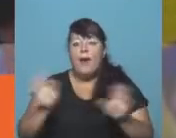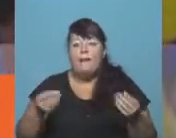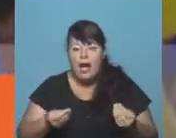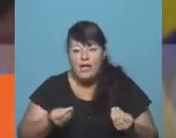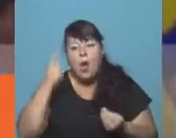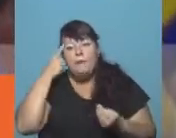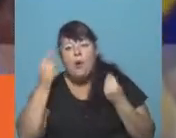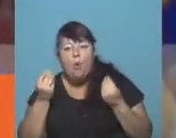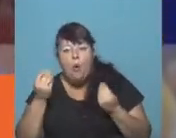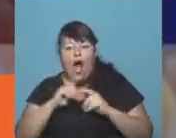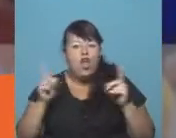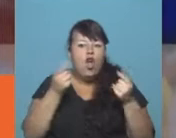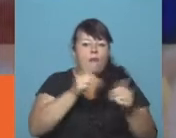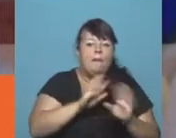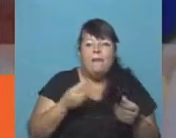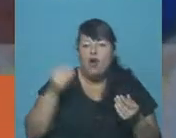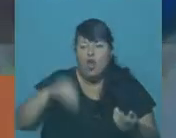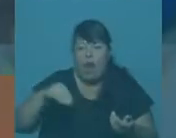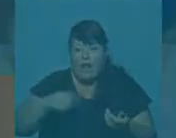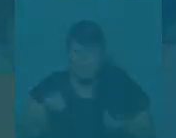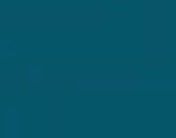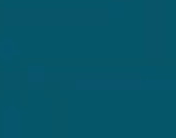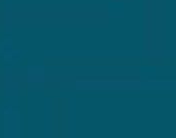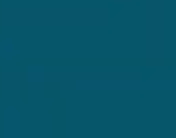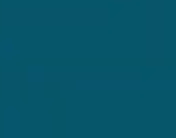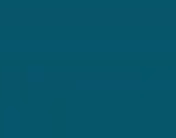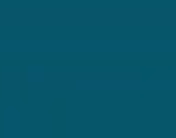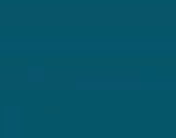que base de no vas a consumir más porque no llegas